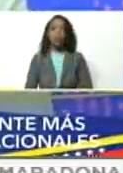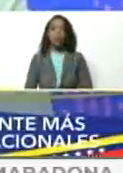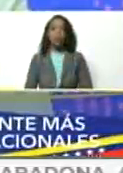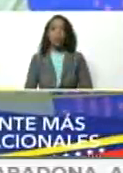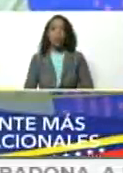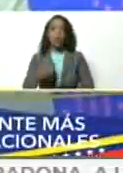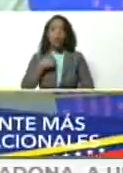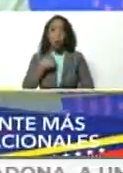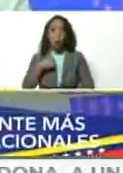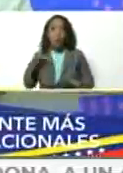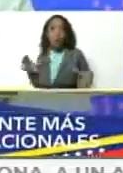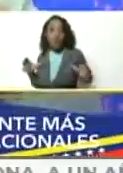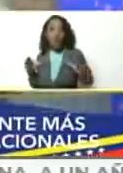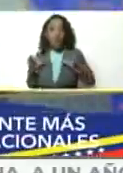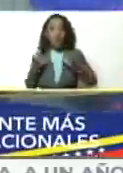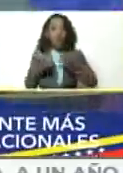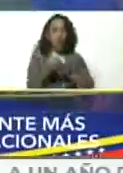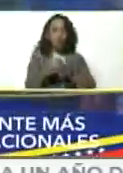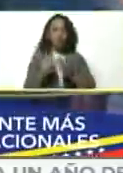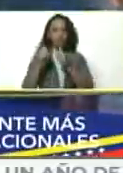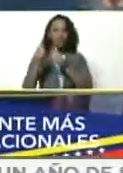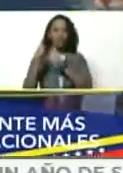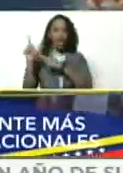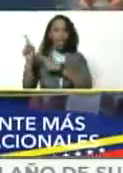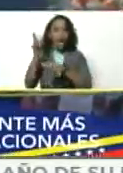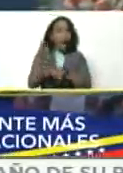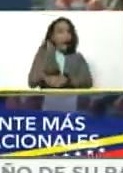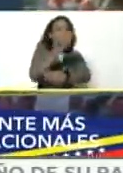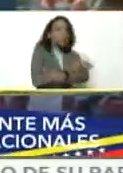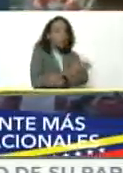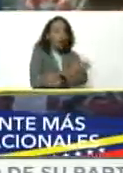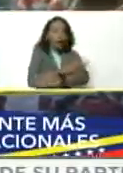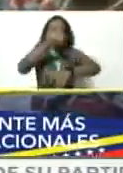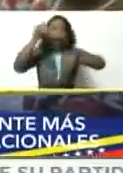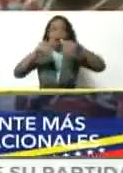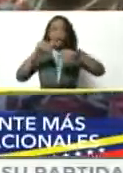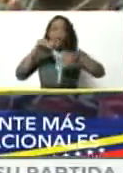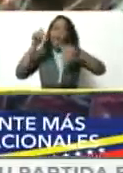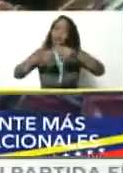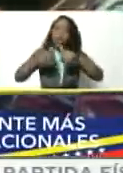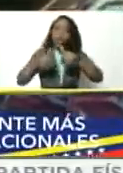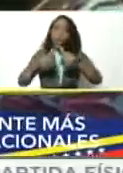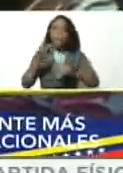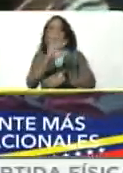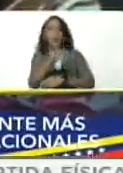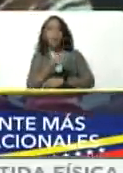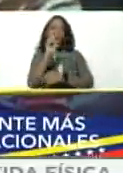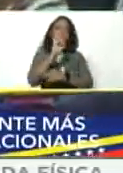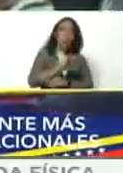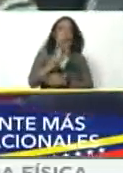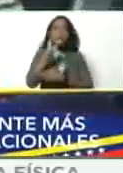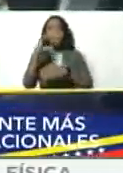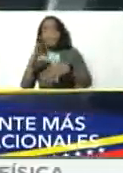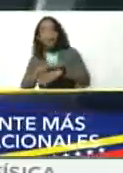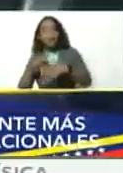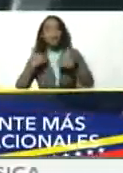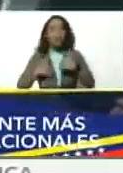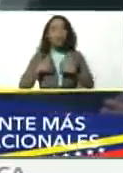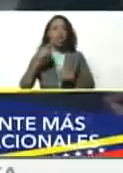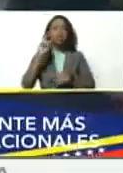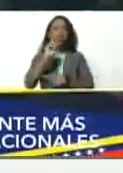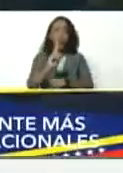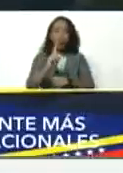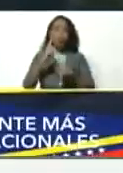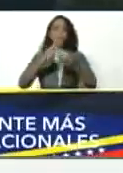Yo me reuní con buena parte de ellos antes de las elecciones y después entre lunes, martes y miércoles. Estuve recibiéndolo a uno por